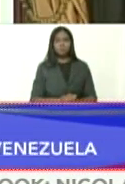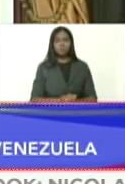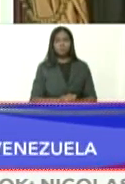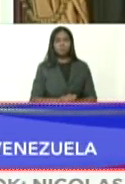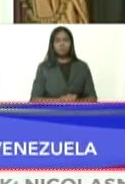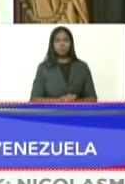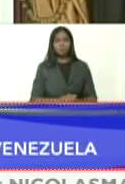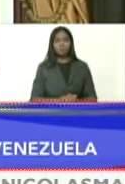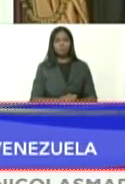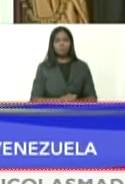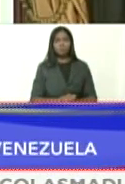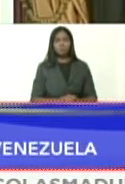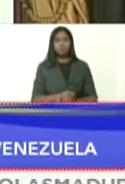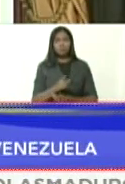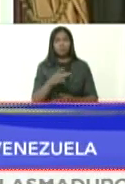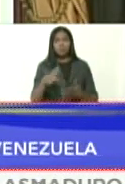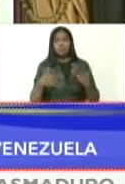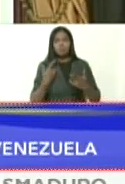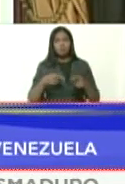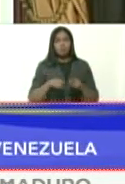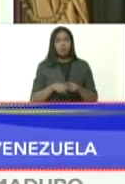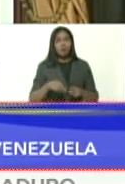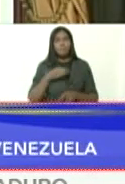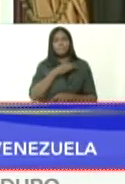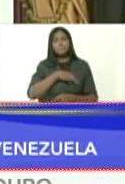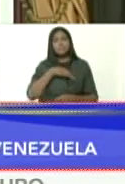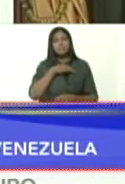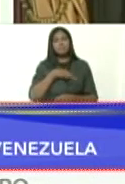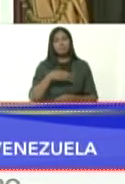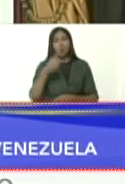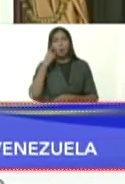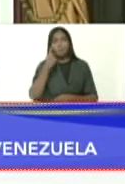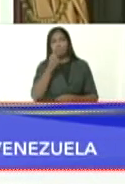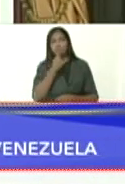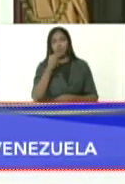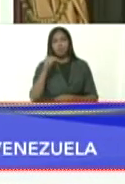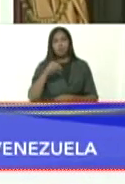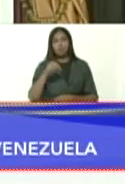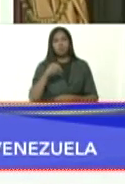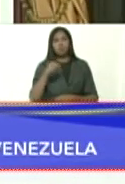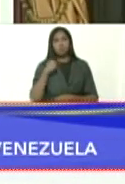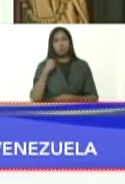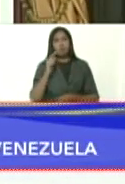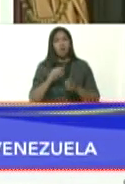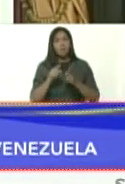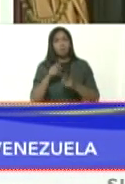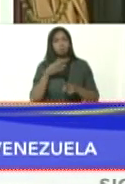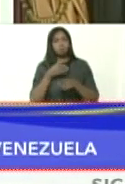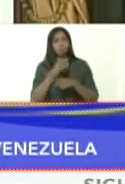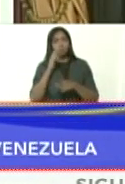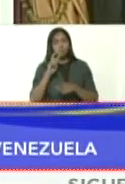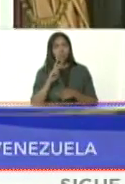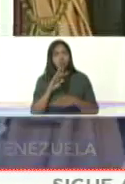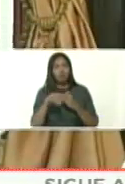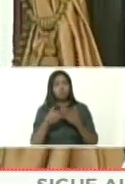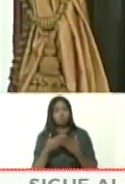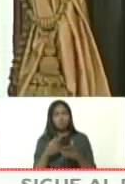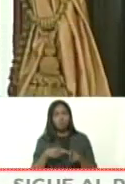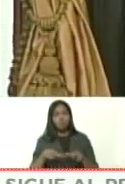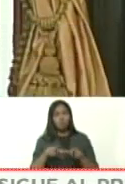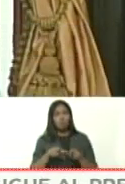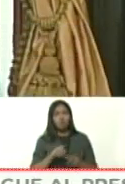Y esta gran obra de la misión Milagro a veces va, digo yo,